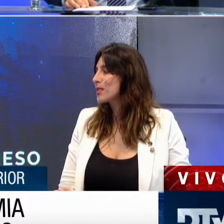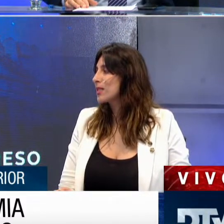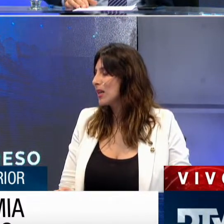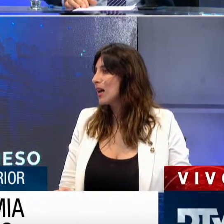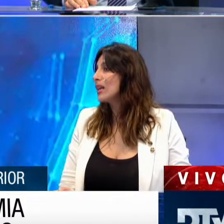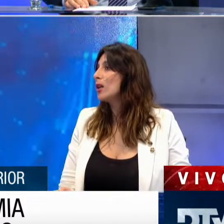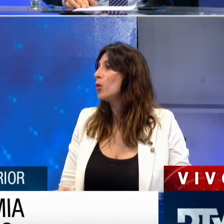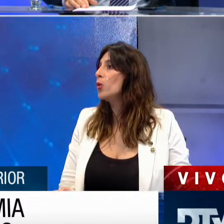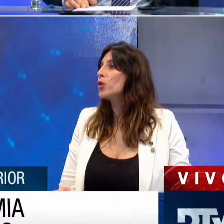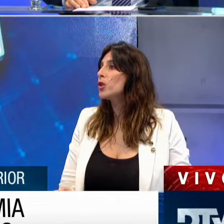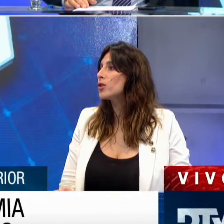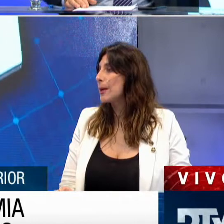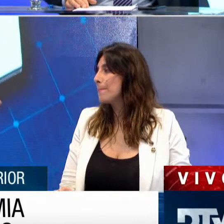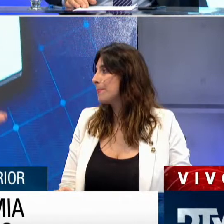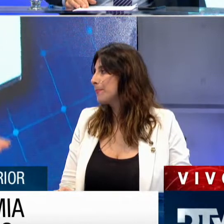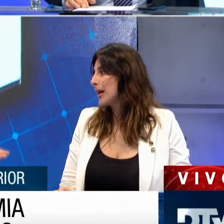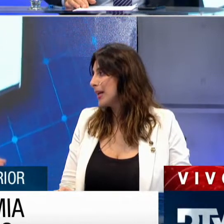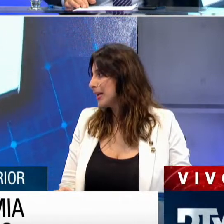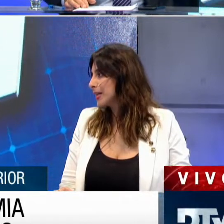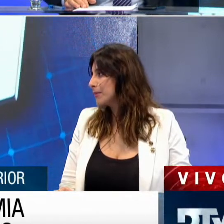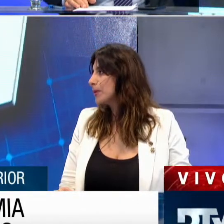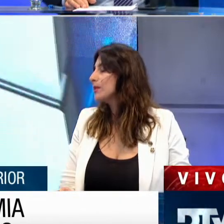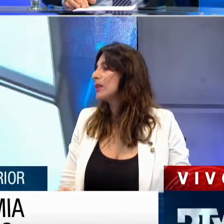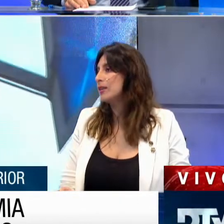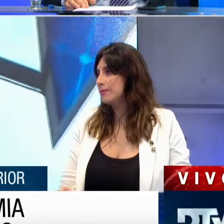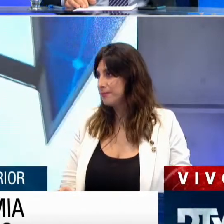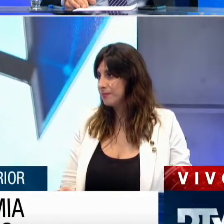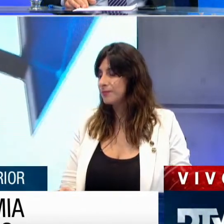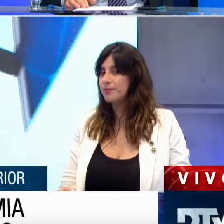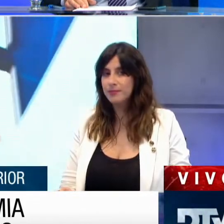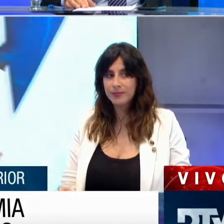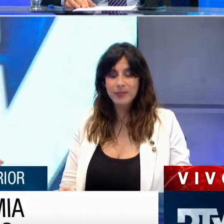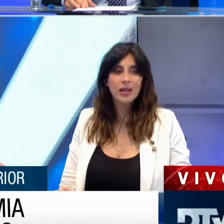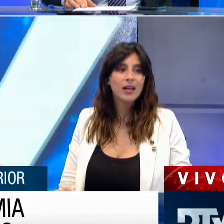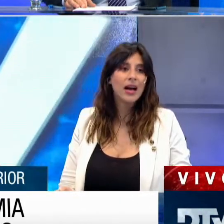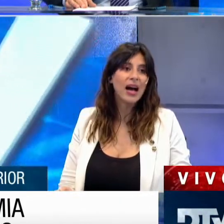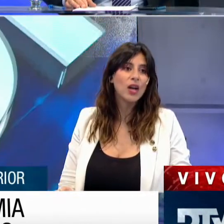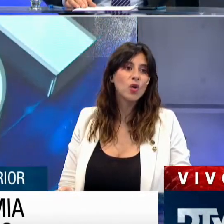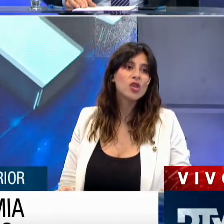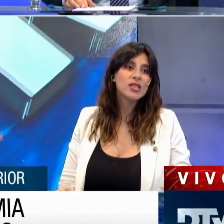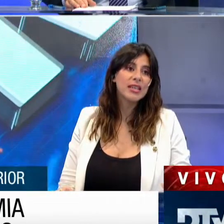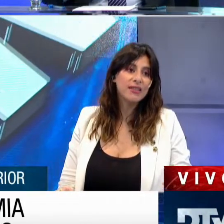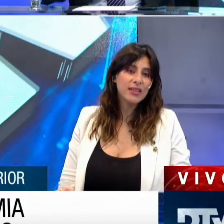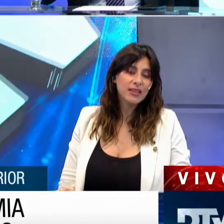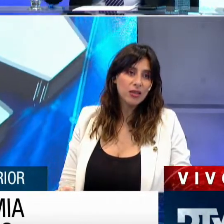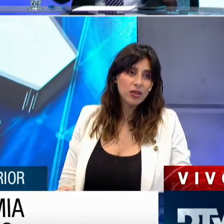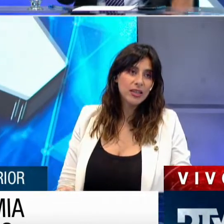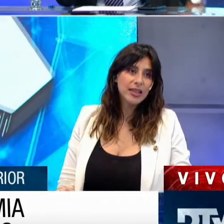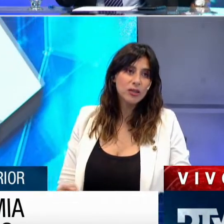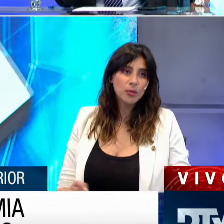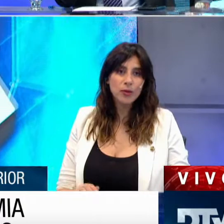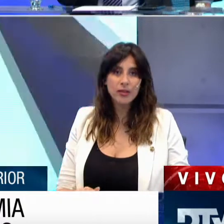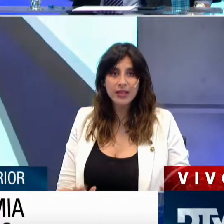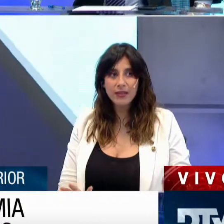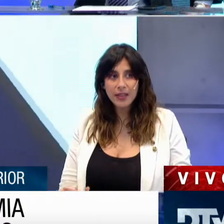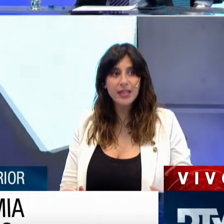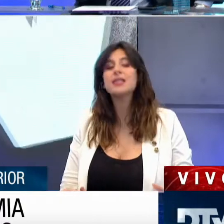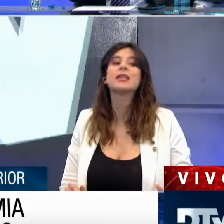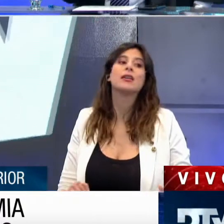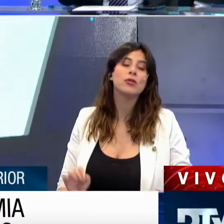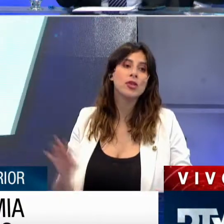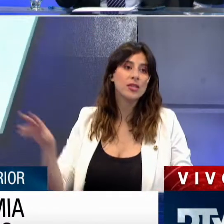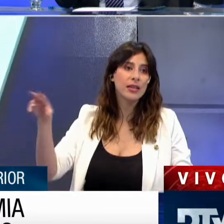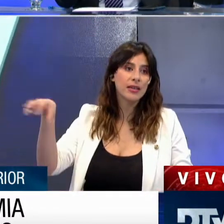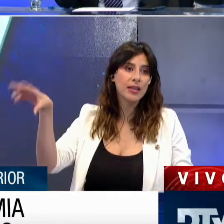controles, ¿no? Sí, uno recuerda tragedias como la de Filibal Porta, donde se llevaron puesto a los controladores. Algunos en Libertador cada 2 por 3